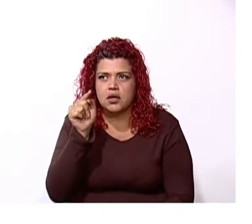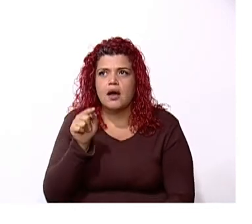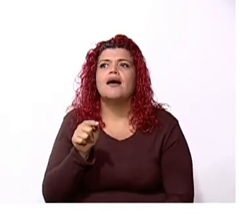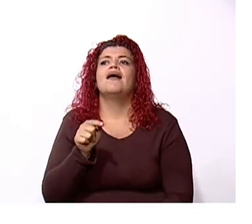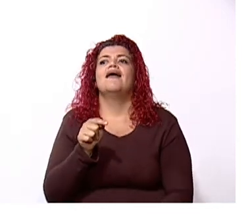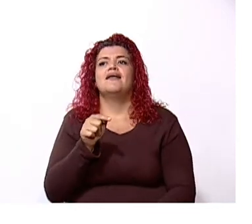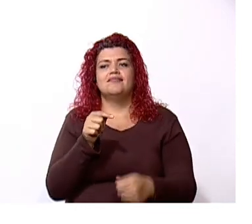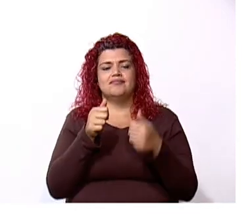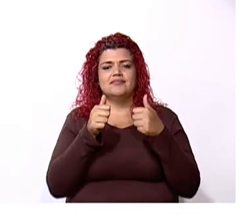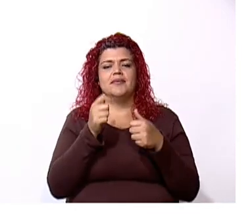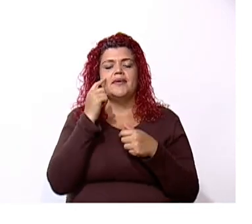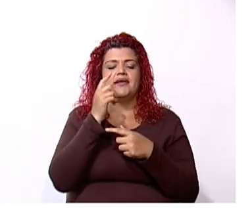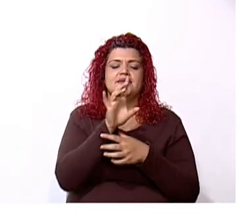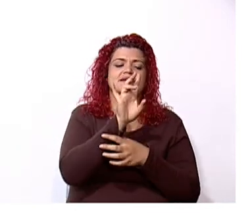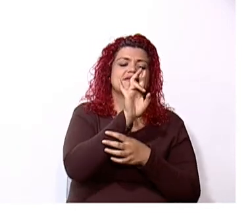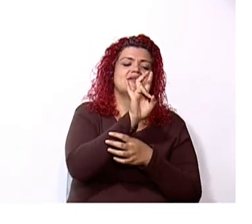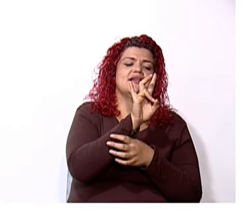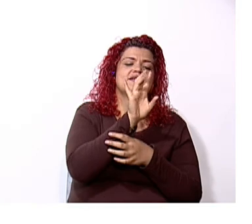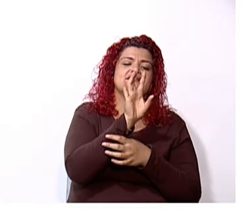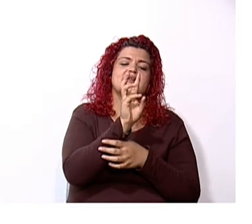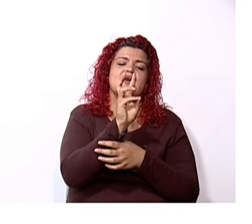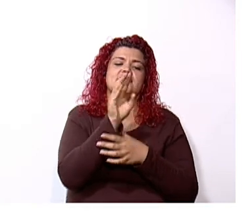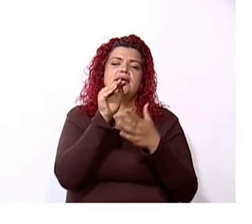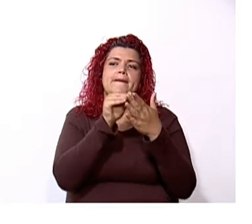Muy bien,